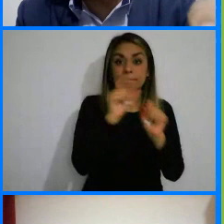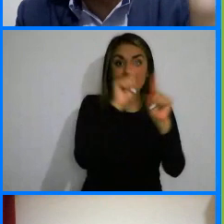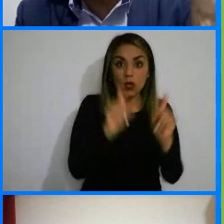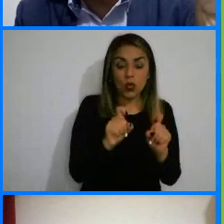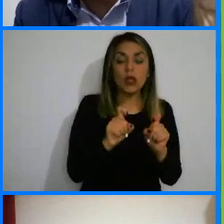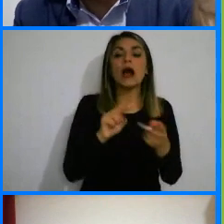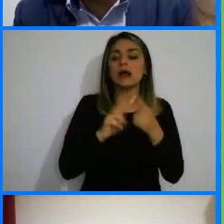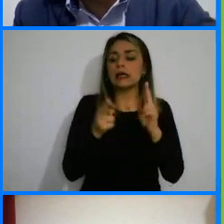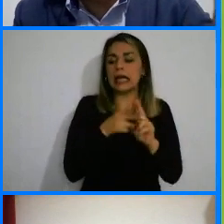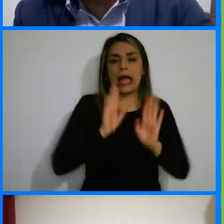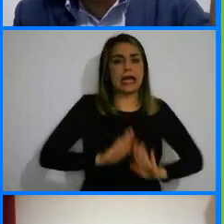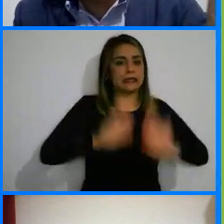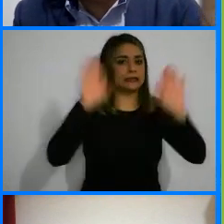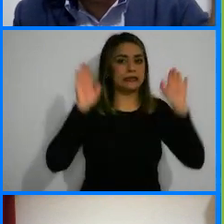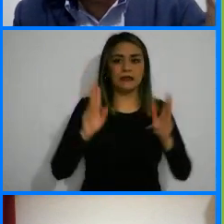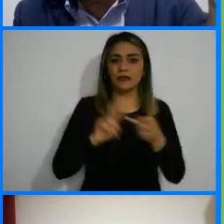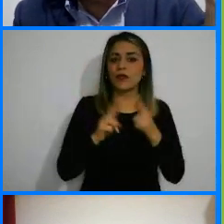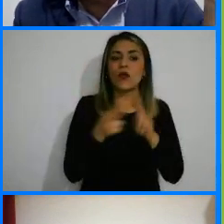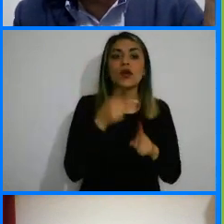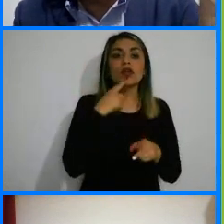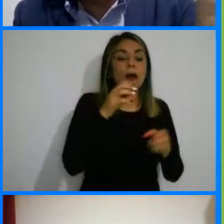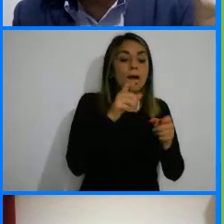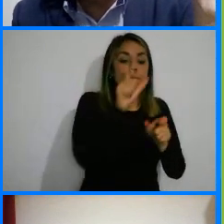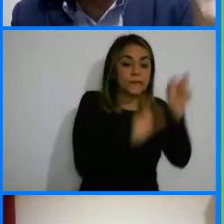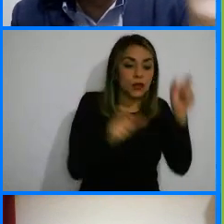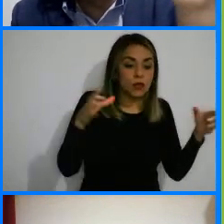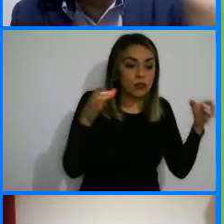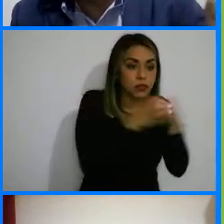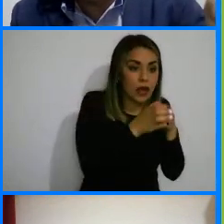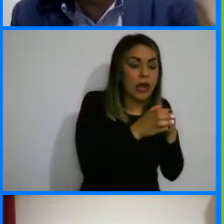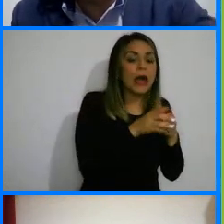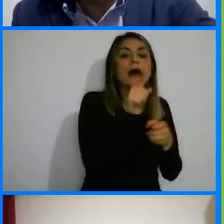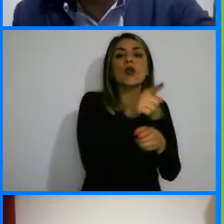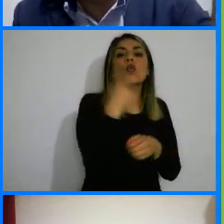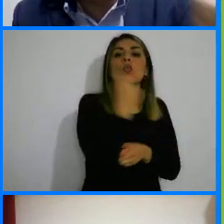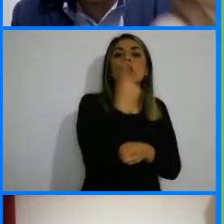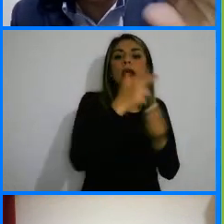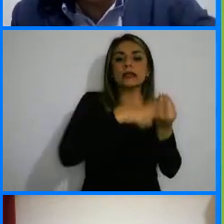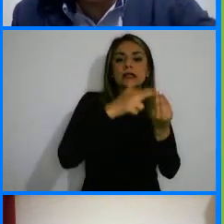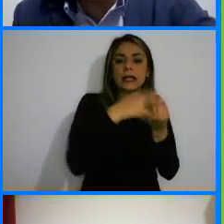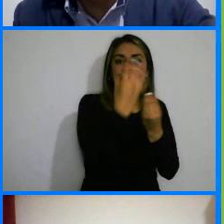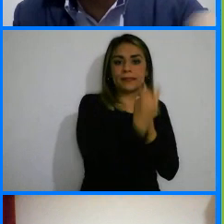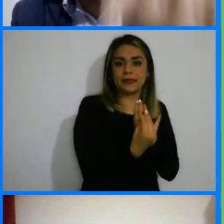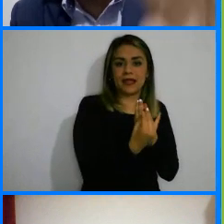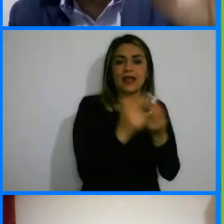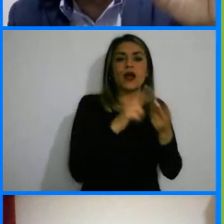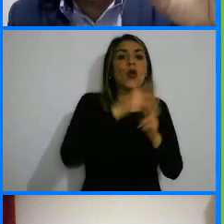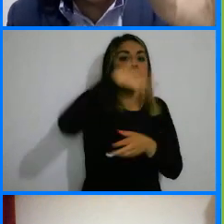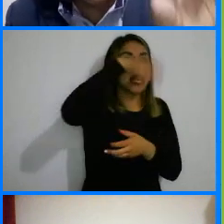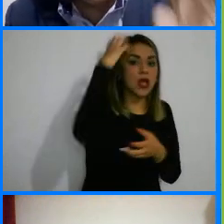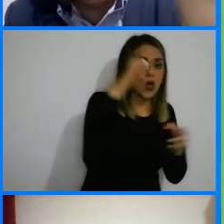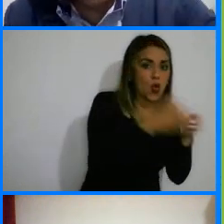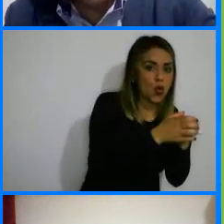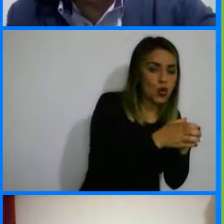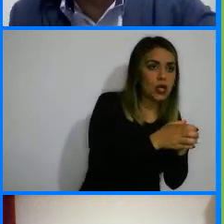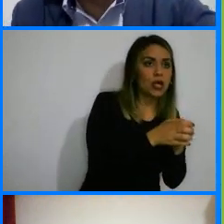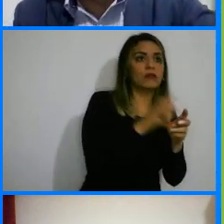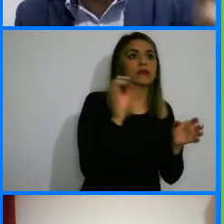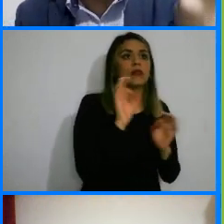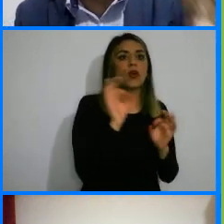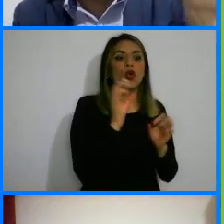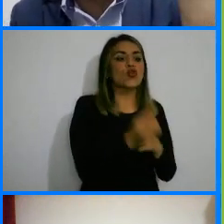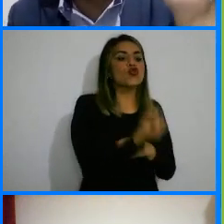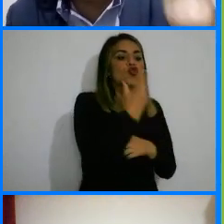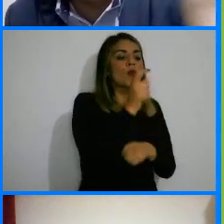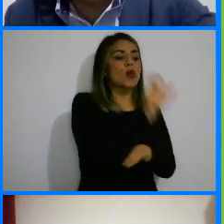simplemente es así. Cuando hablo de población, hablo de una especie específica. O sea, leones, un número de